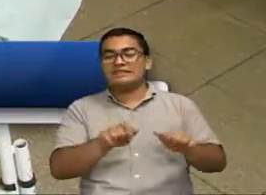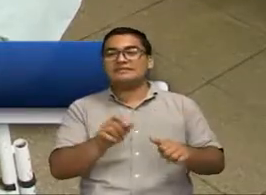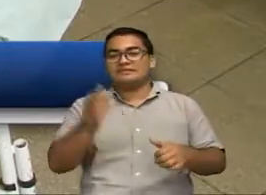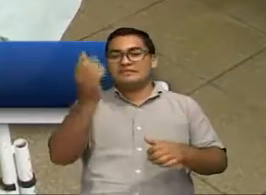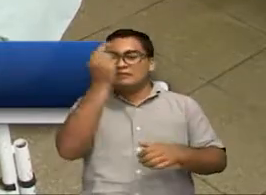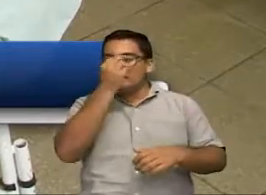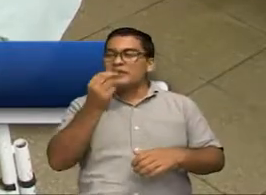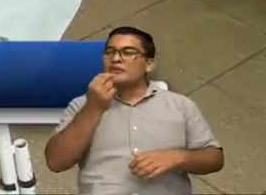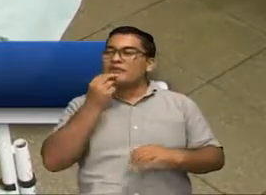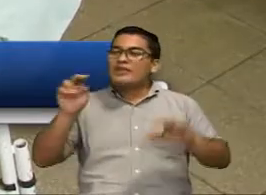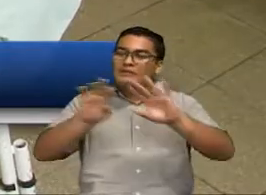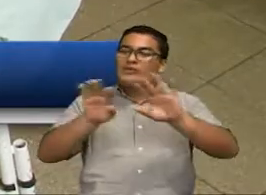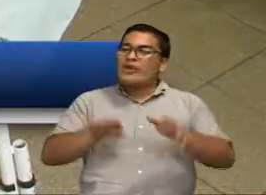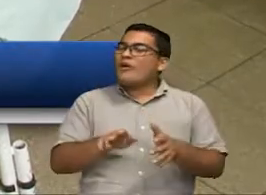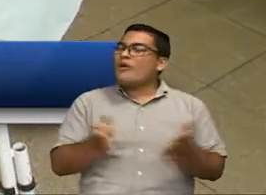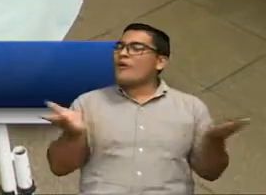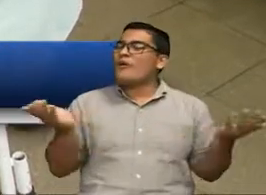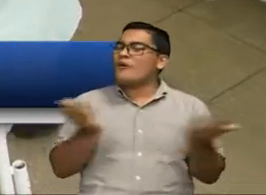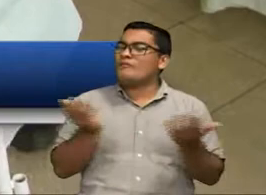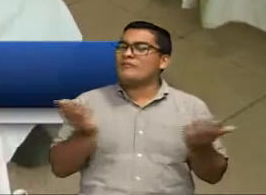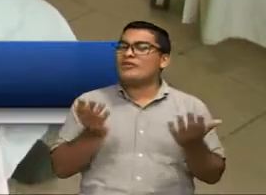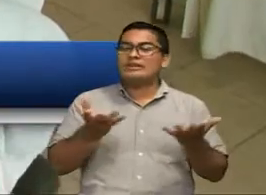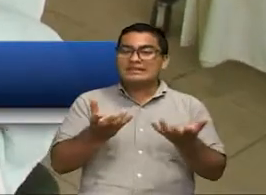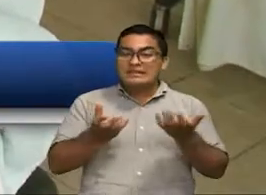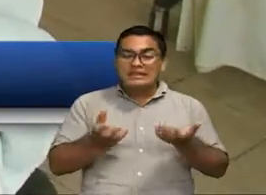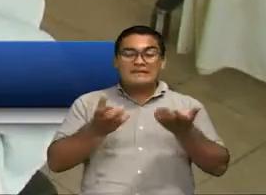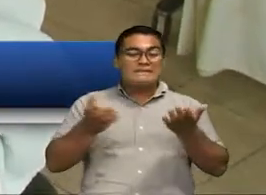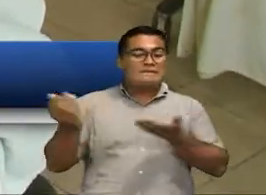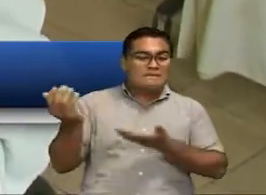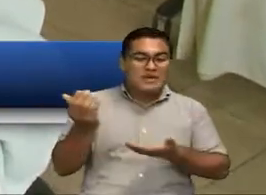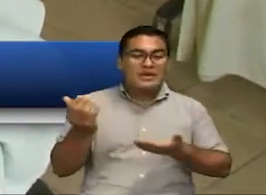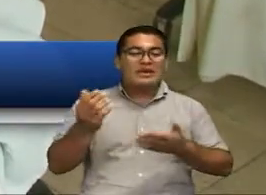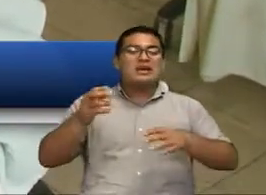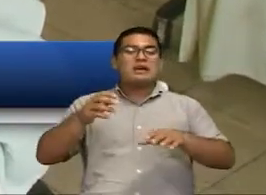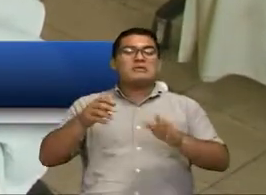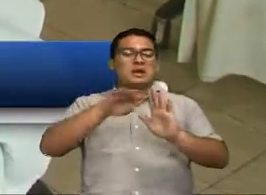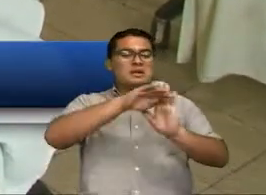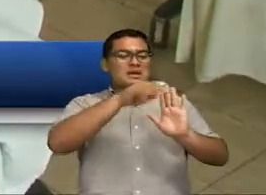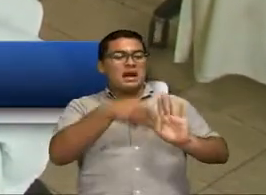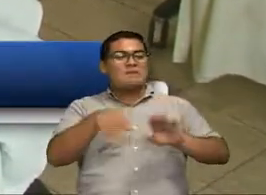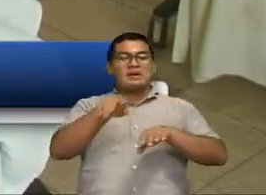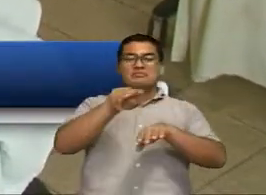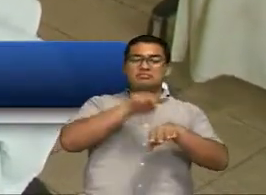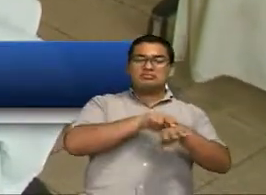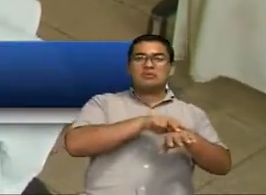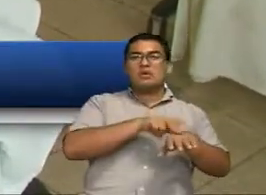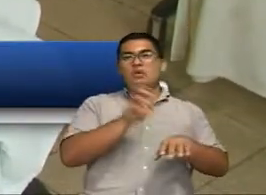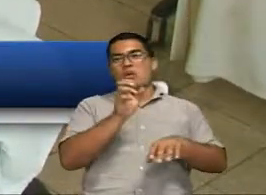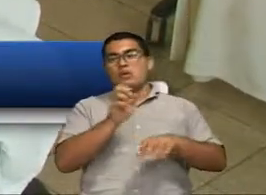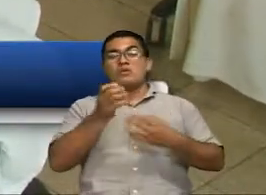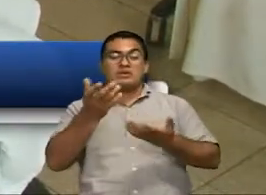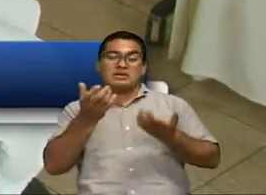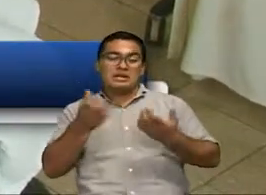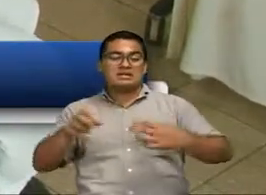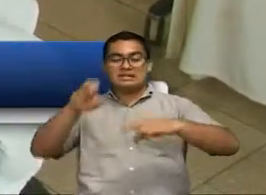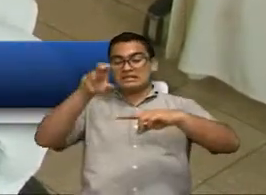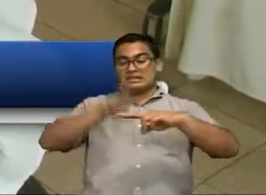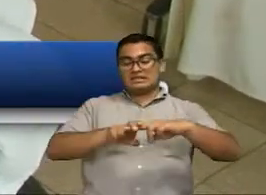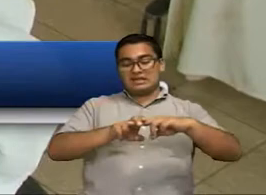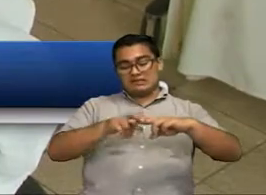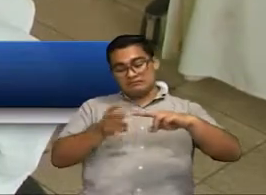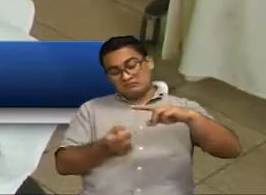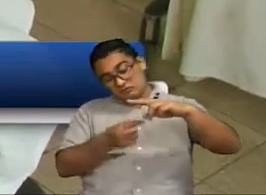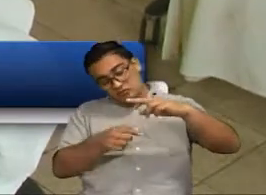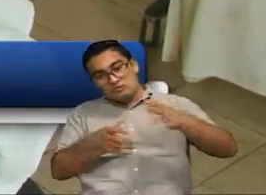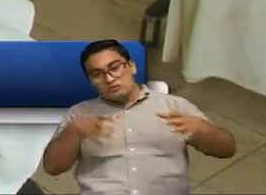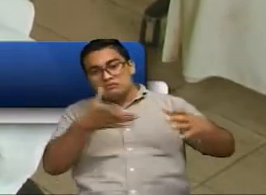qué manera ella quiere tener su parto, si quiere tenerlo en la cama, si quiere que la pasemos a la camilla ginecológica. Entonces